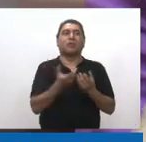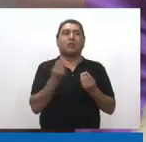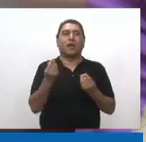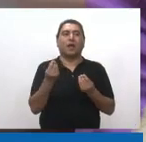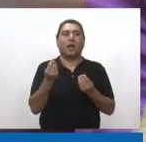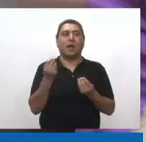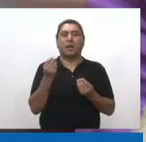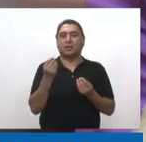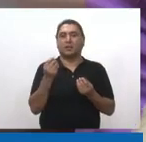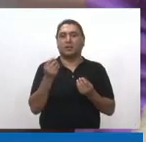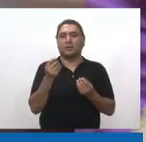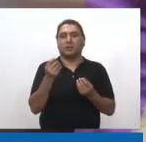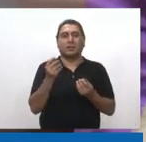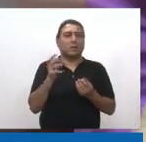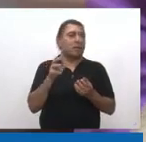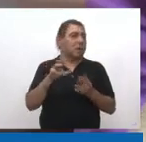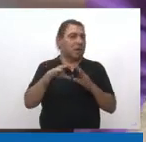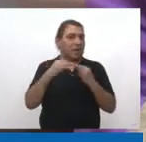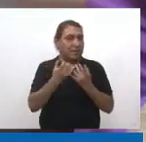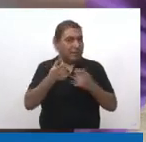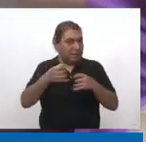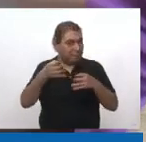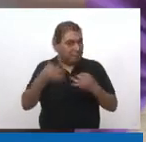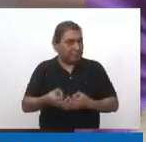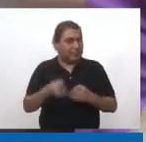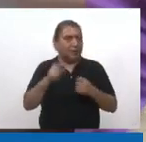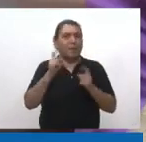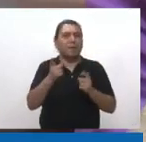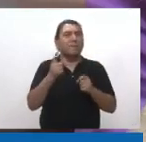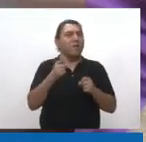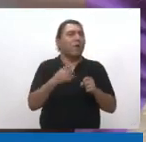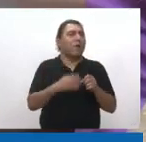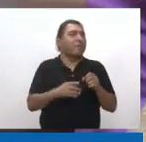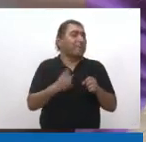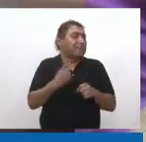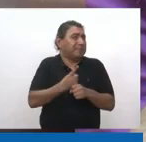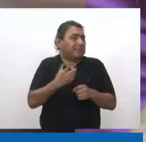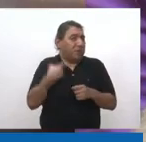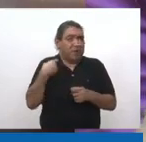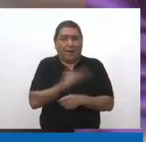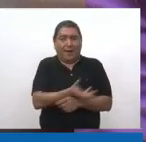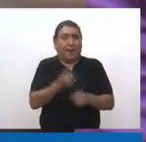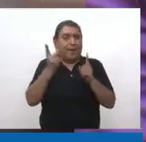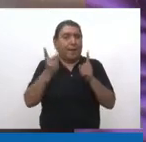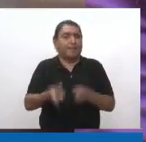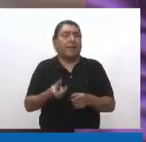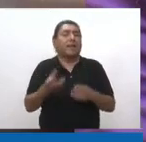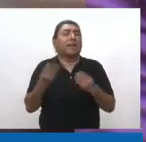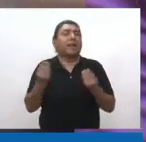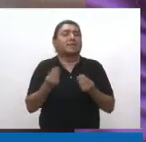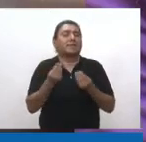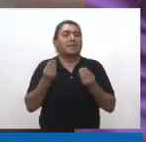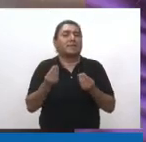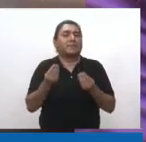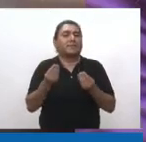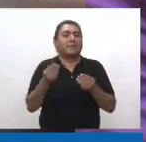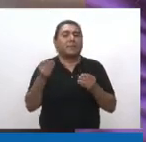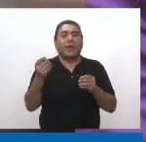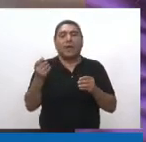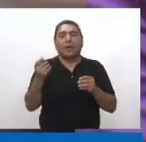órgano competente, es que lo que rige el principio general es el principio de reserva de la